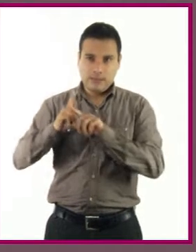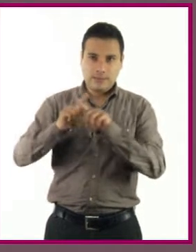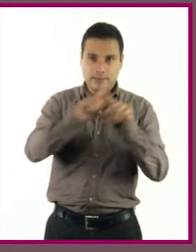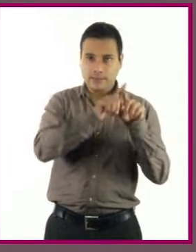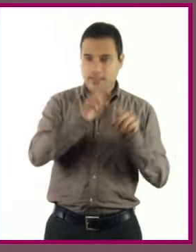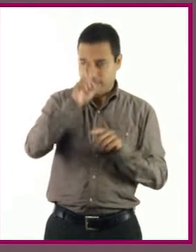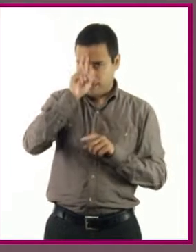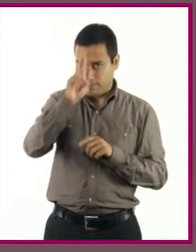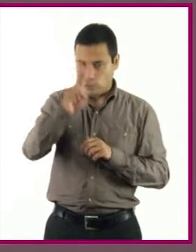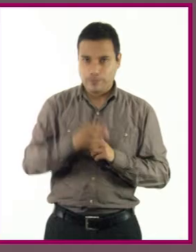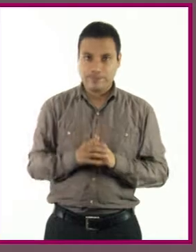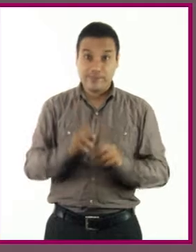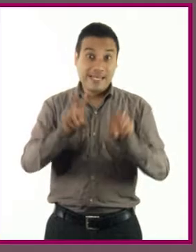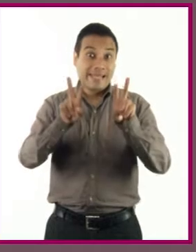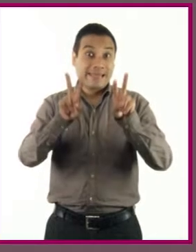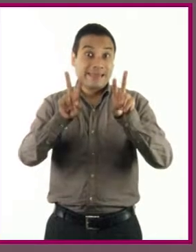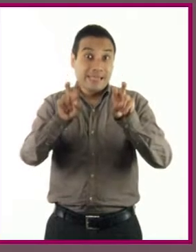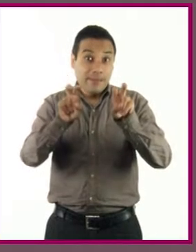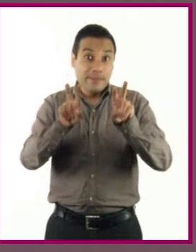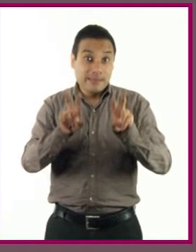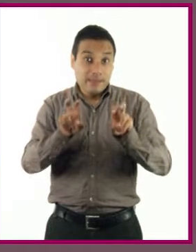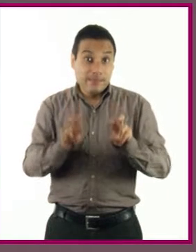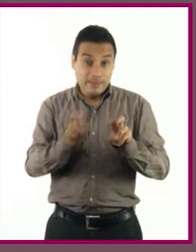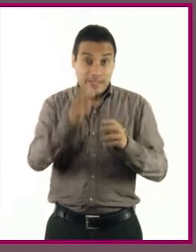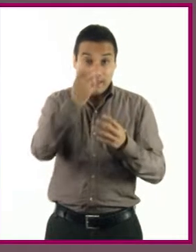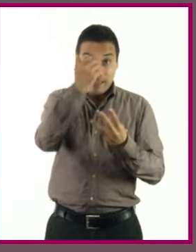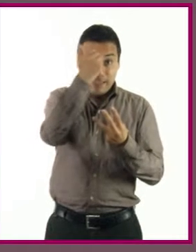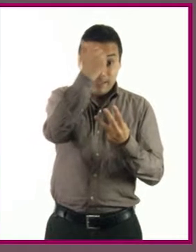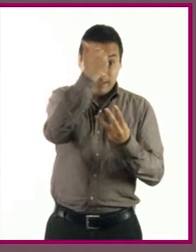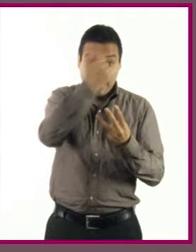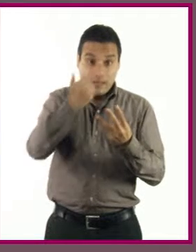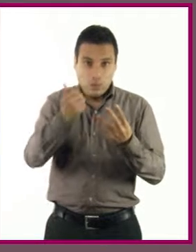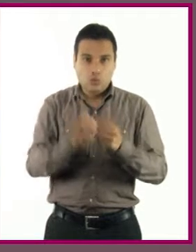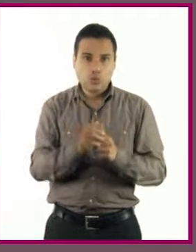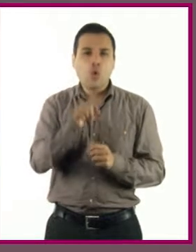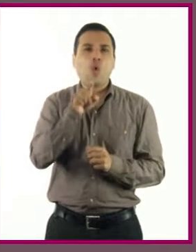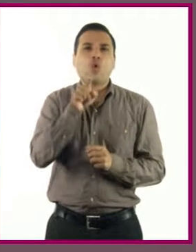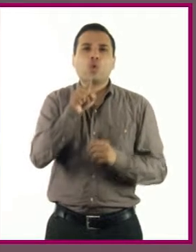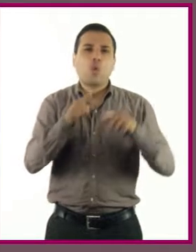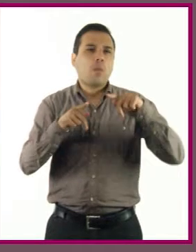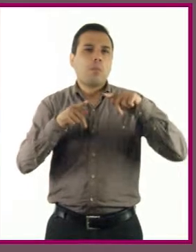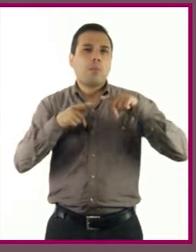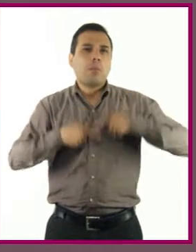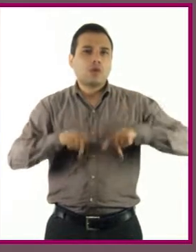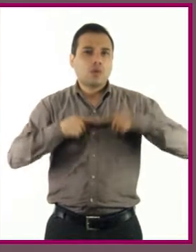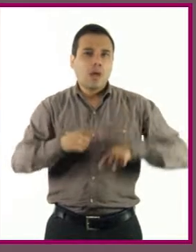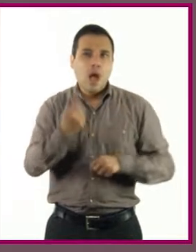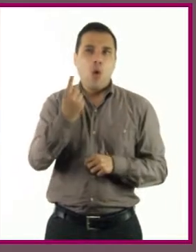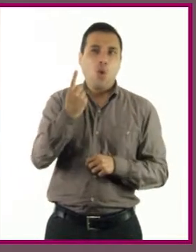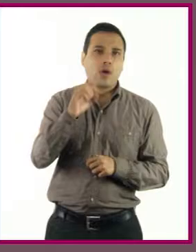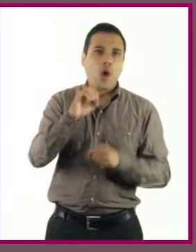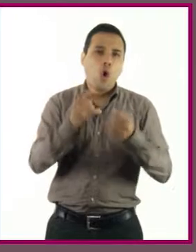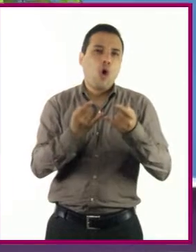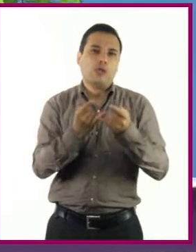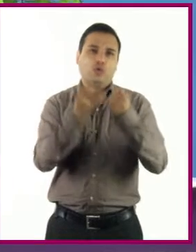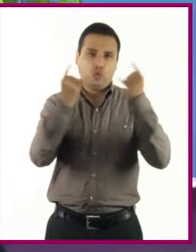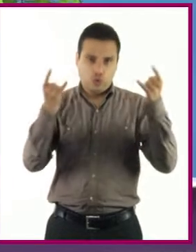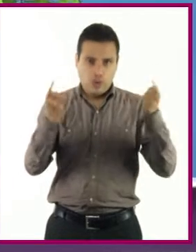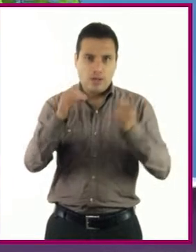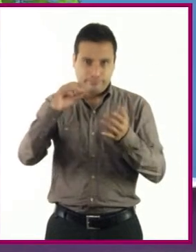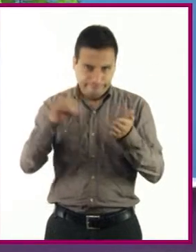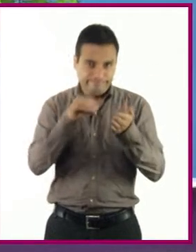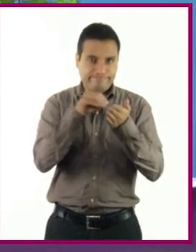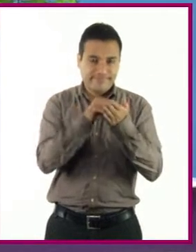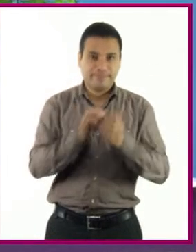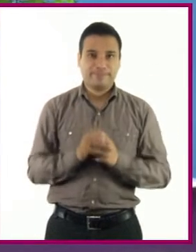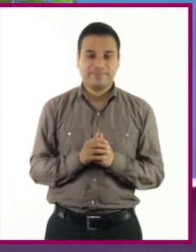cada uno de los temas deberán incluir un caso o personaje que permita ejemplificar lo aprendido.